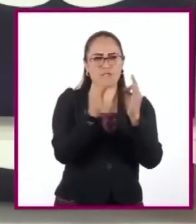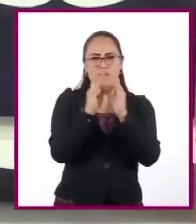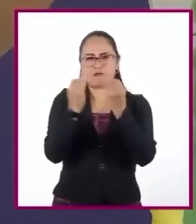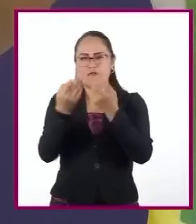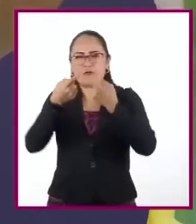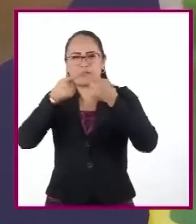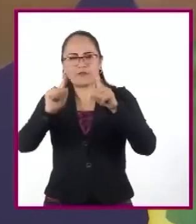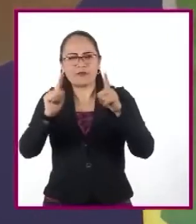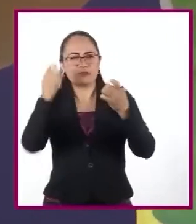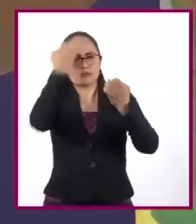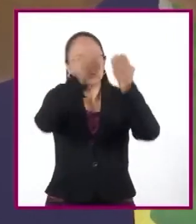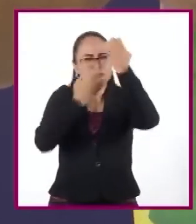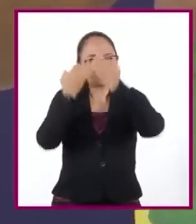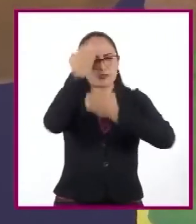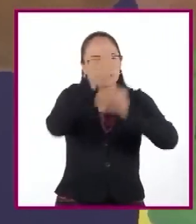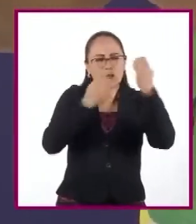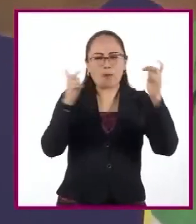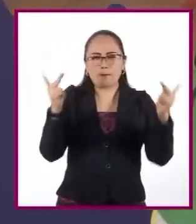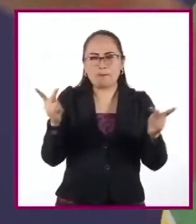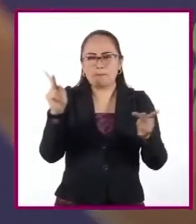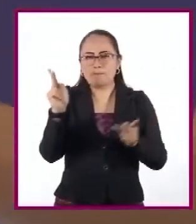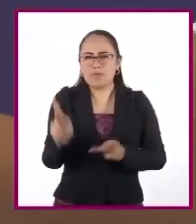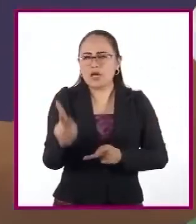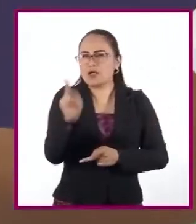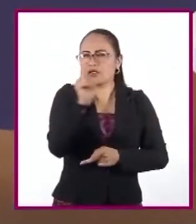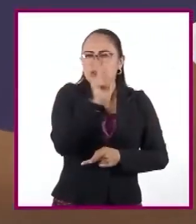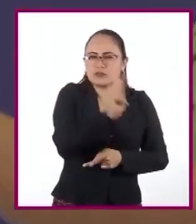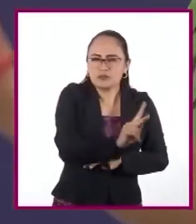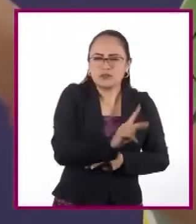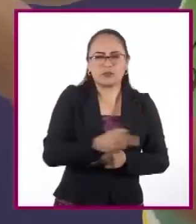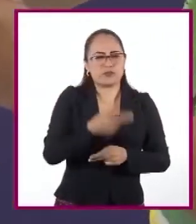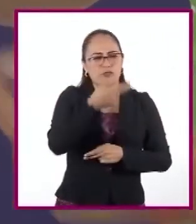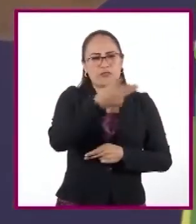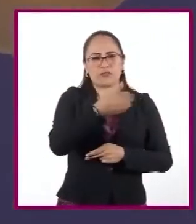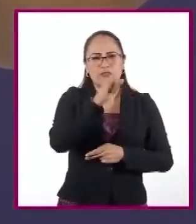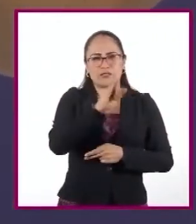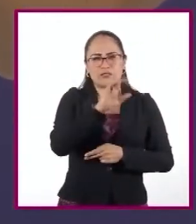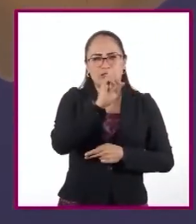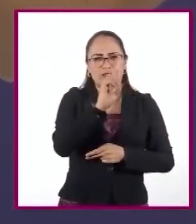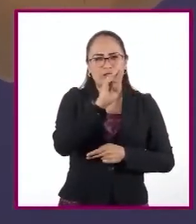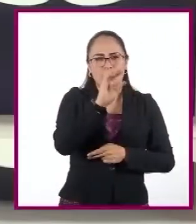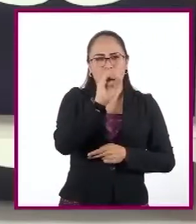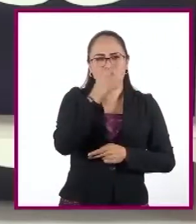libreta qué tienen en común el hidrógeno y el helio.